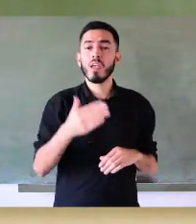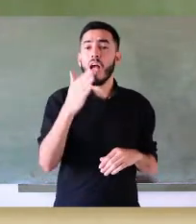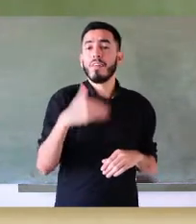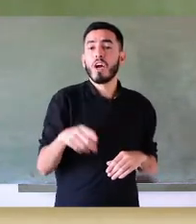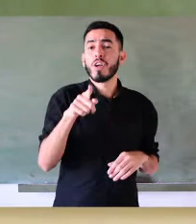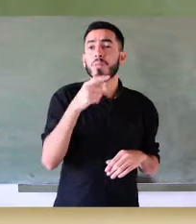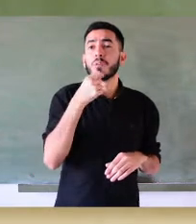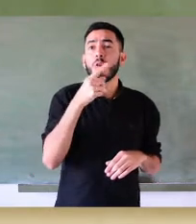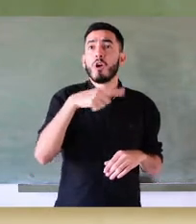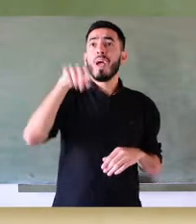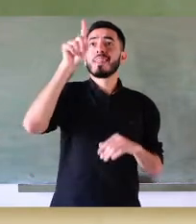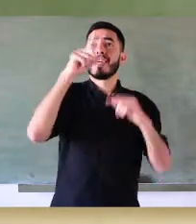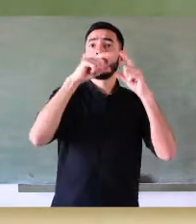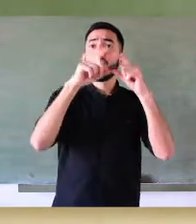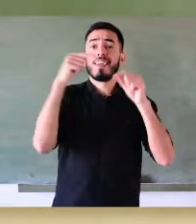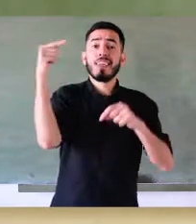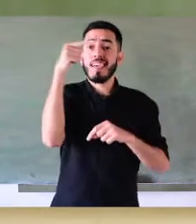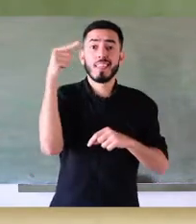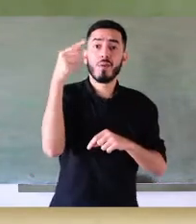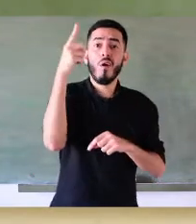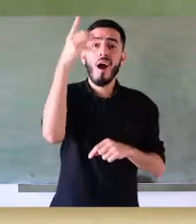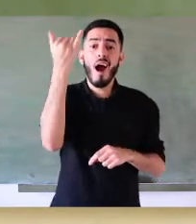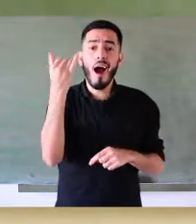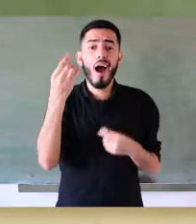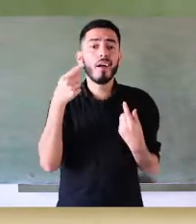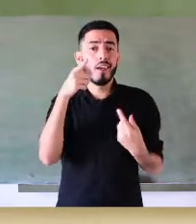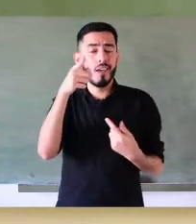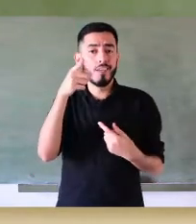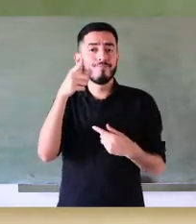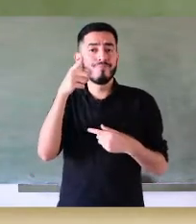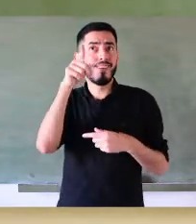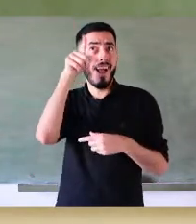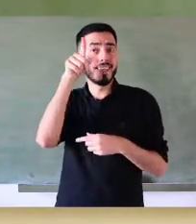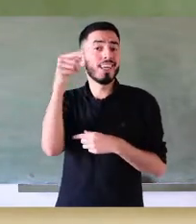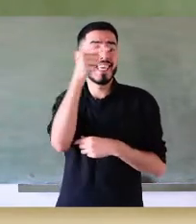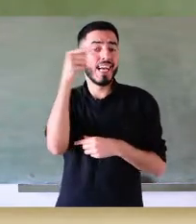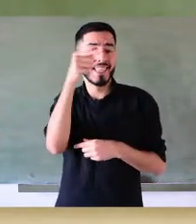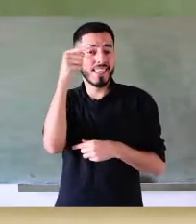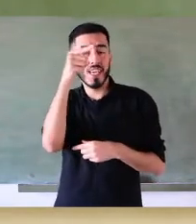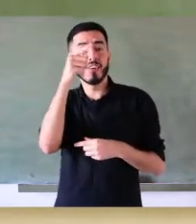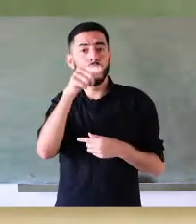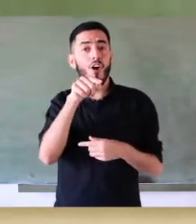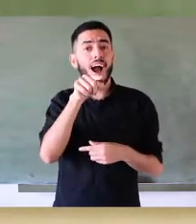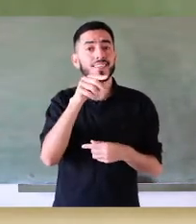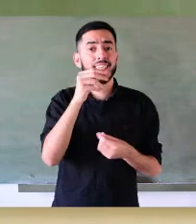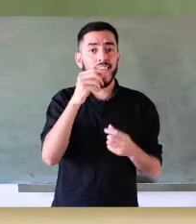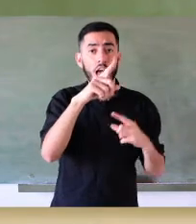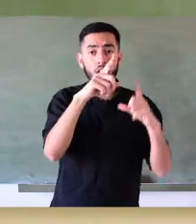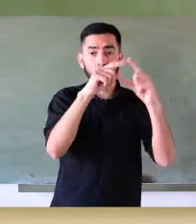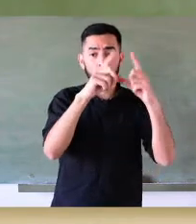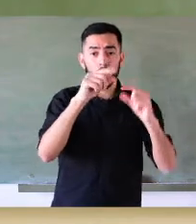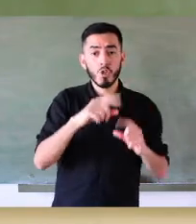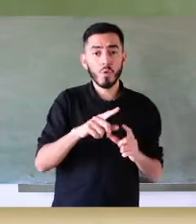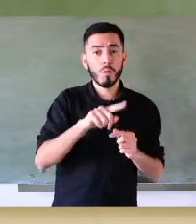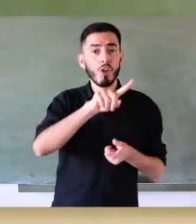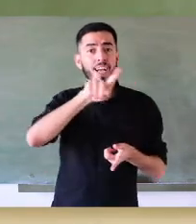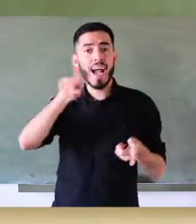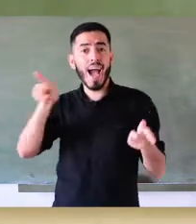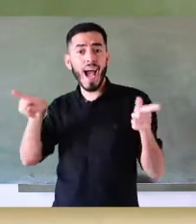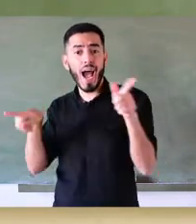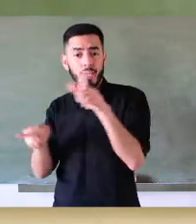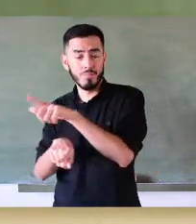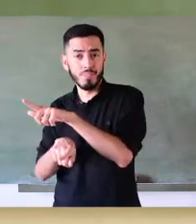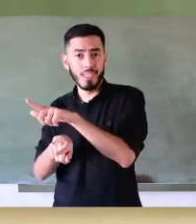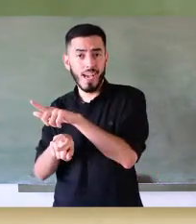negativo en el exponente hacía que nuestra fracción se invierta. Por lo tanto, si teníamos menos 3 quintos elevado a un exponente